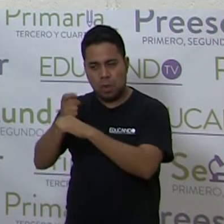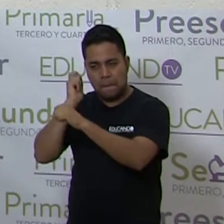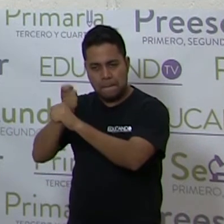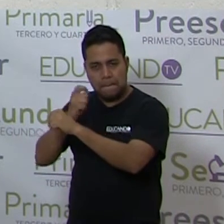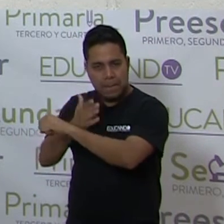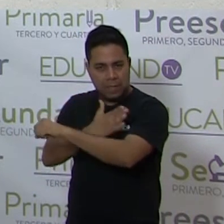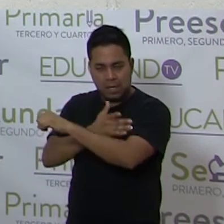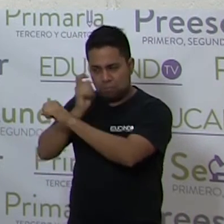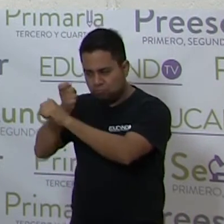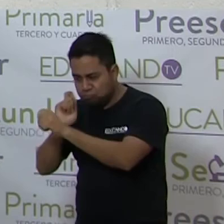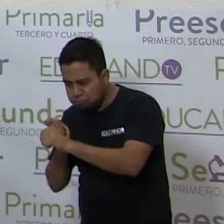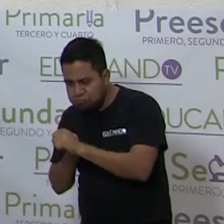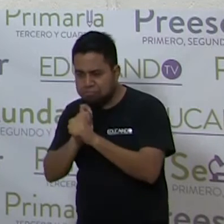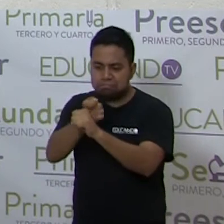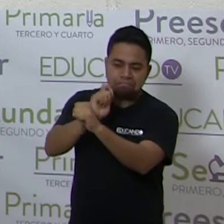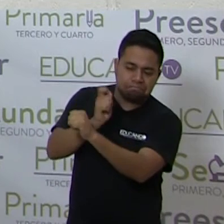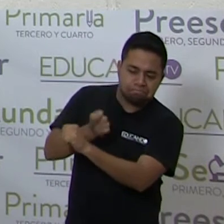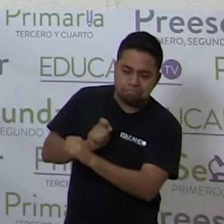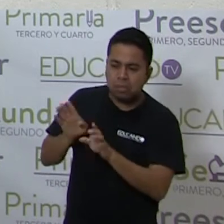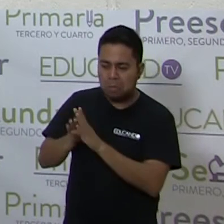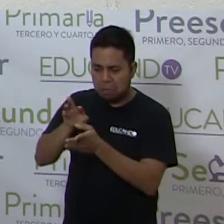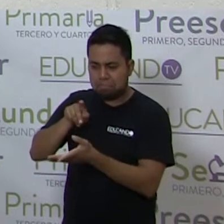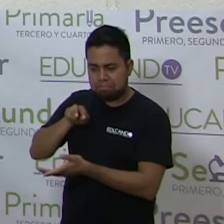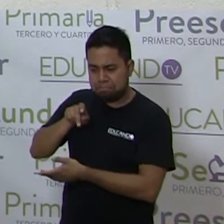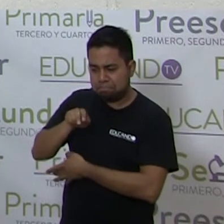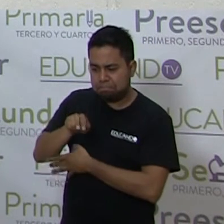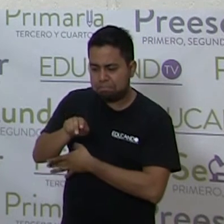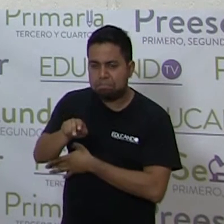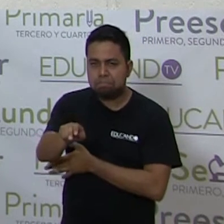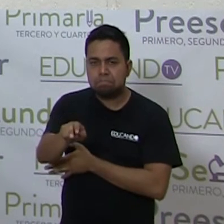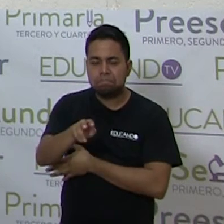madera, tuvo un poco más de funcionamiento, pudo caminar,